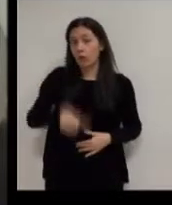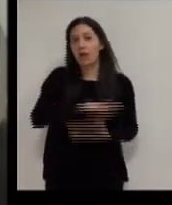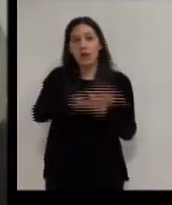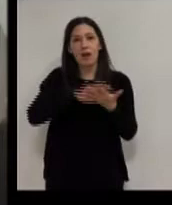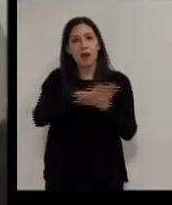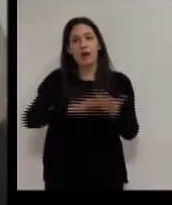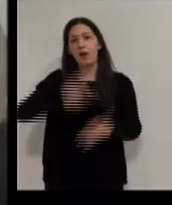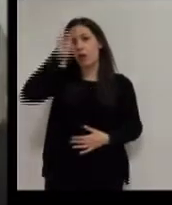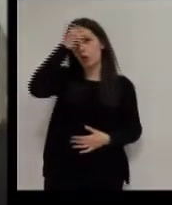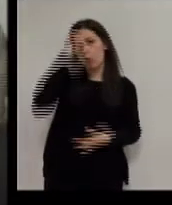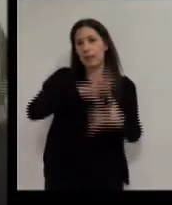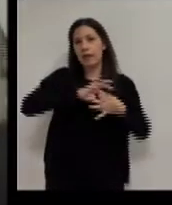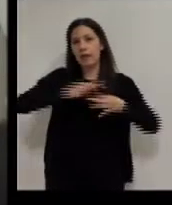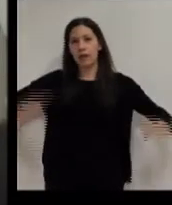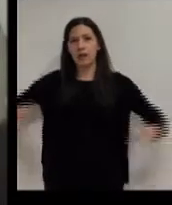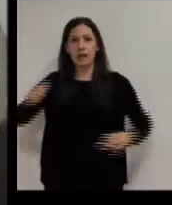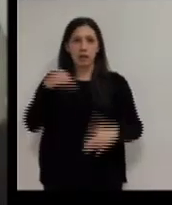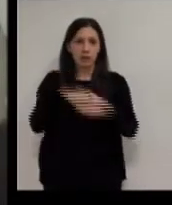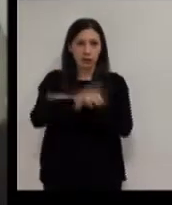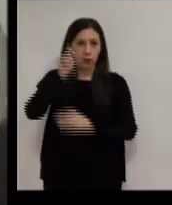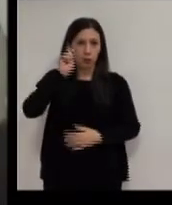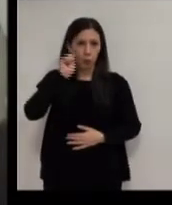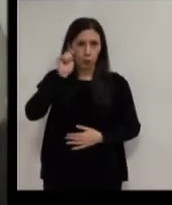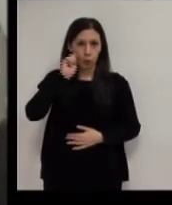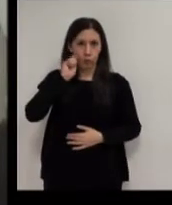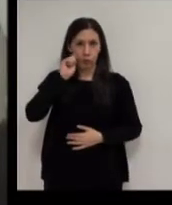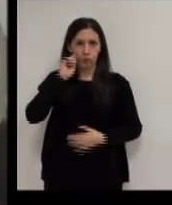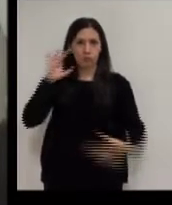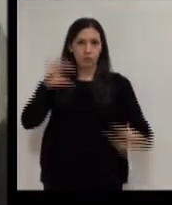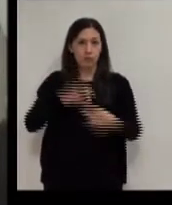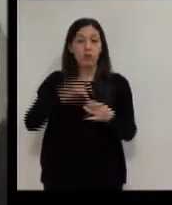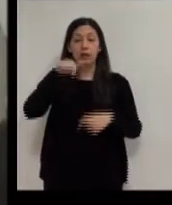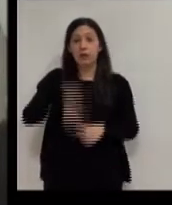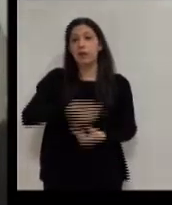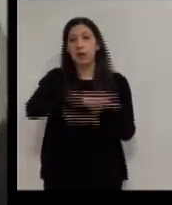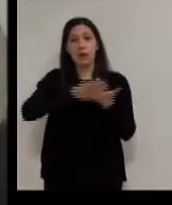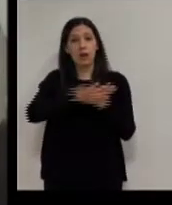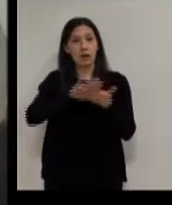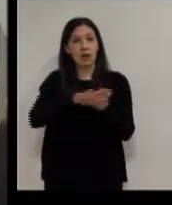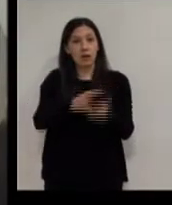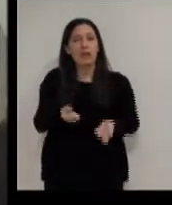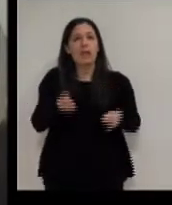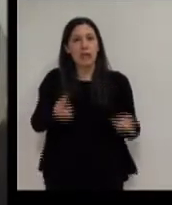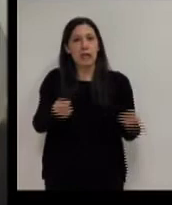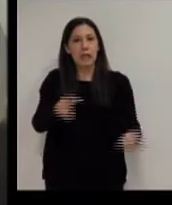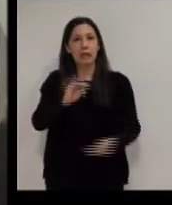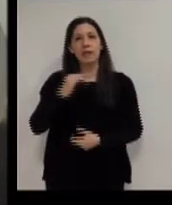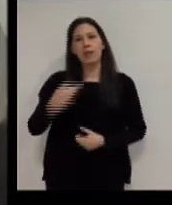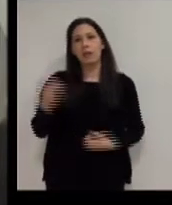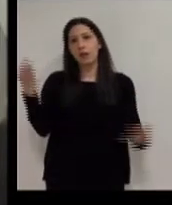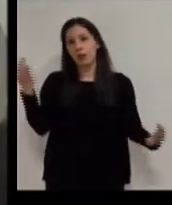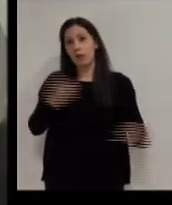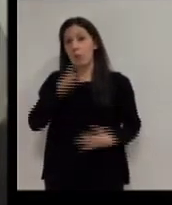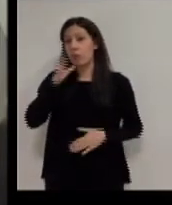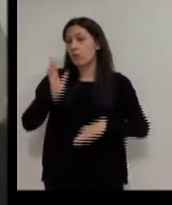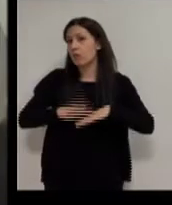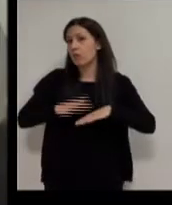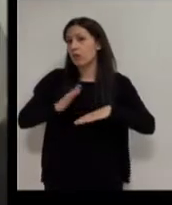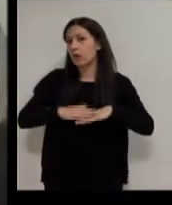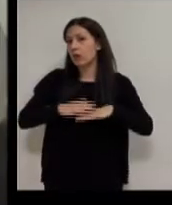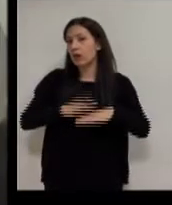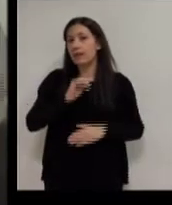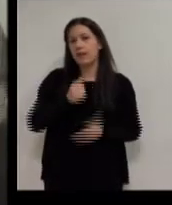de accesibilidad del turismo. Además, hablamos aquí también aportación de las TIC. ¿Por qué? Porque las TIC